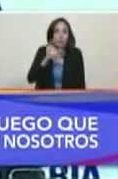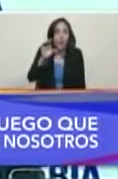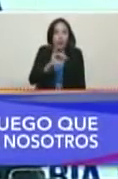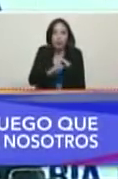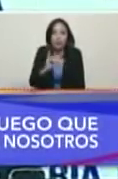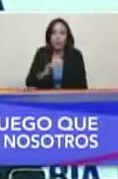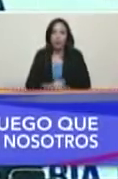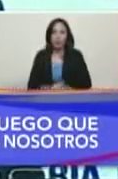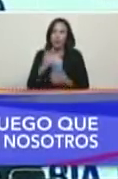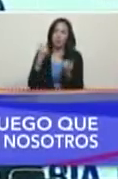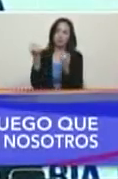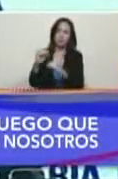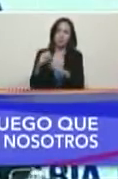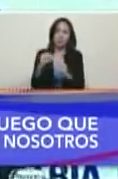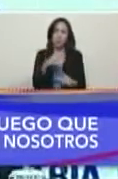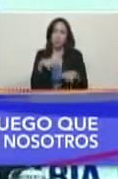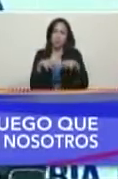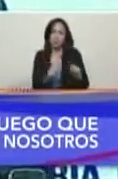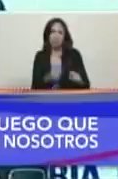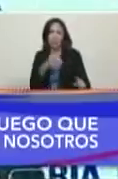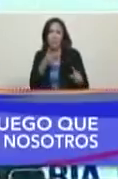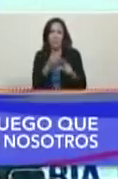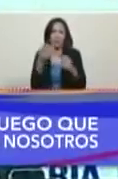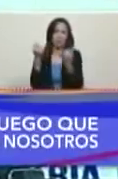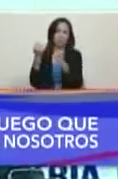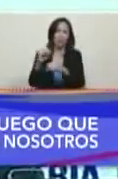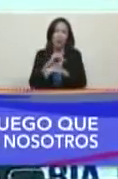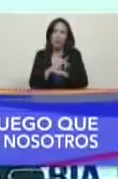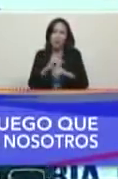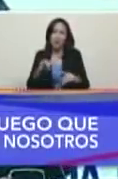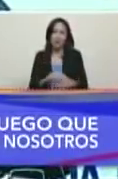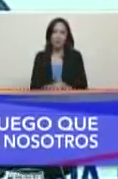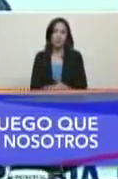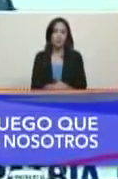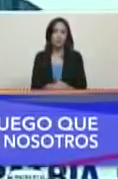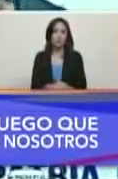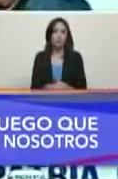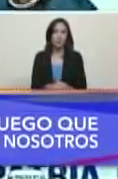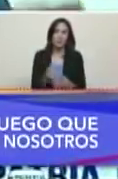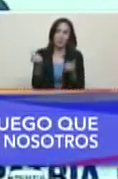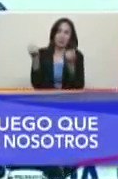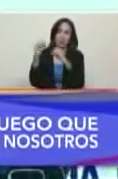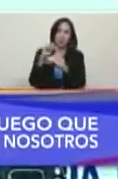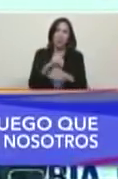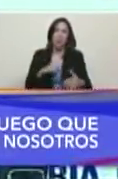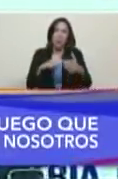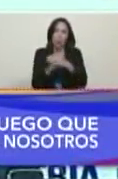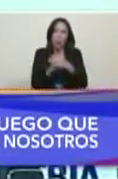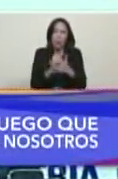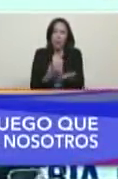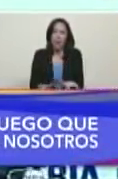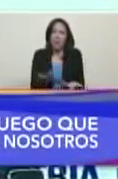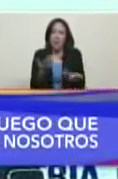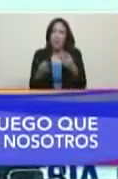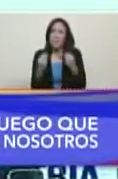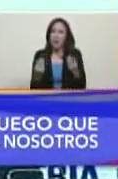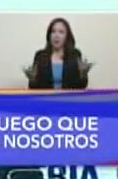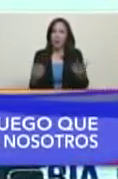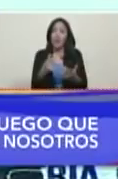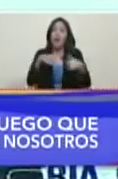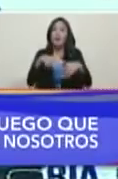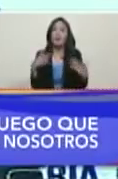el intervencionismo en todas sus formas, que rechazamos el golpismo, que queremos